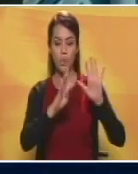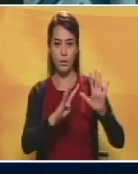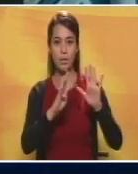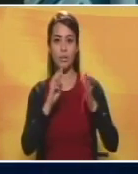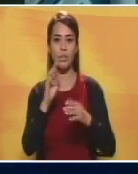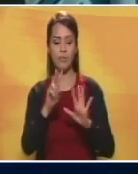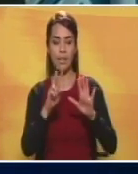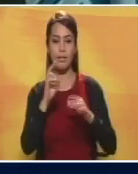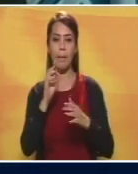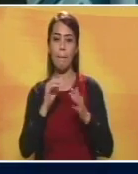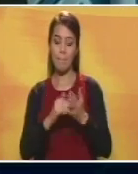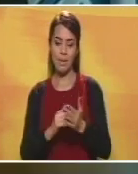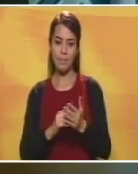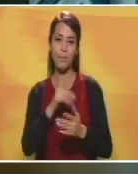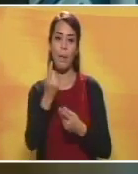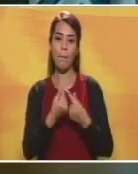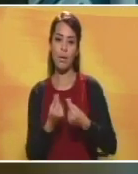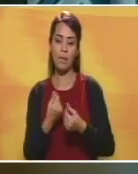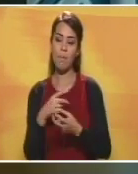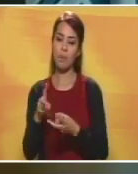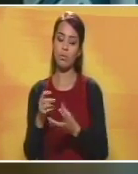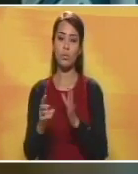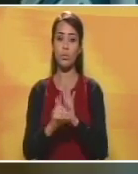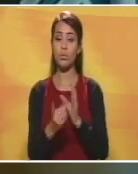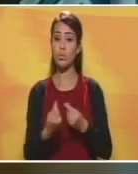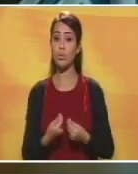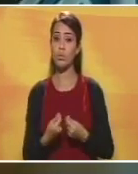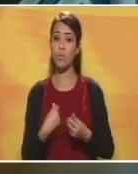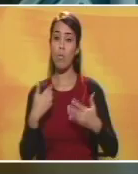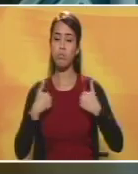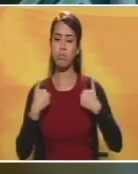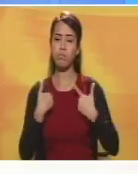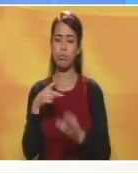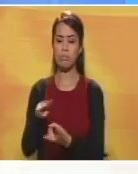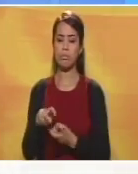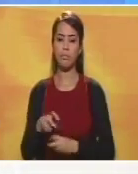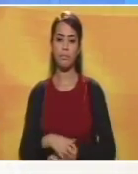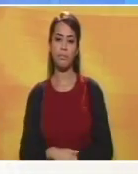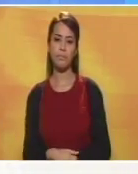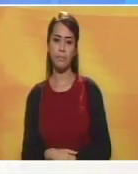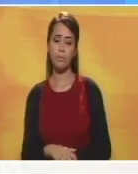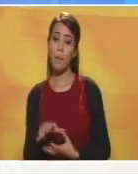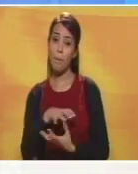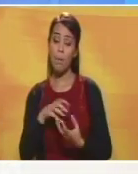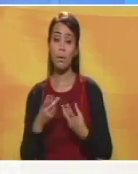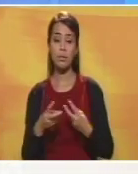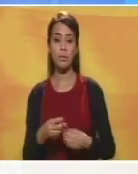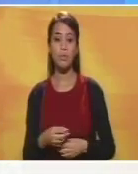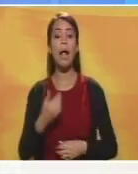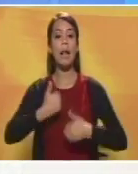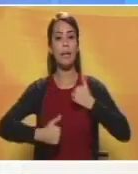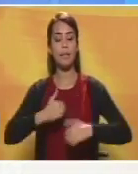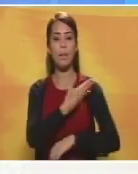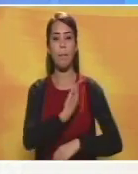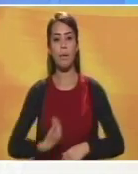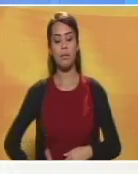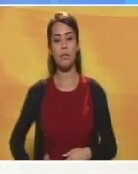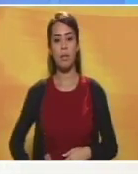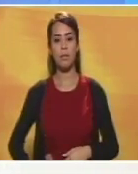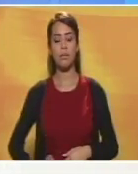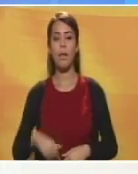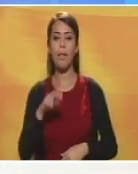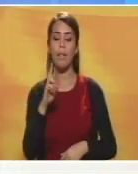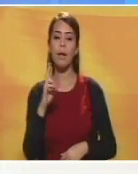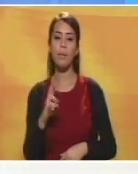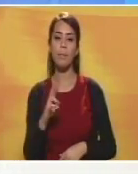54.917.000 bolívares que habían sido extraídos para agudizar la crisis de efectivo. El candidato a la presidencia de la República por